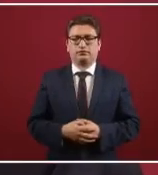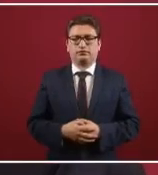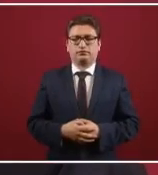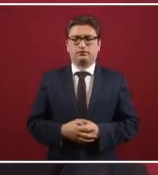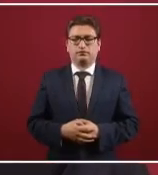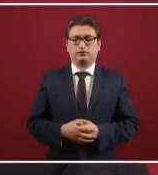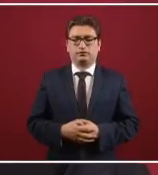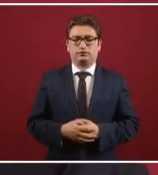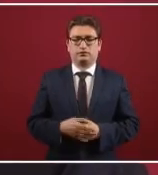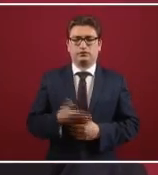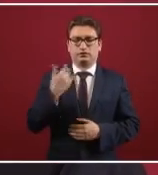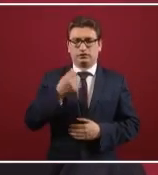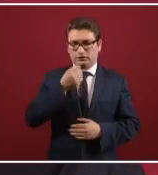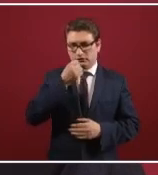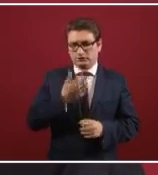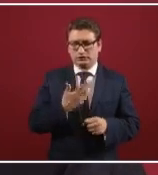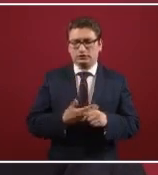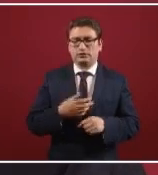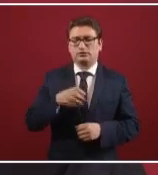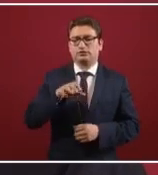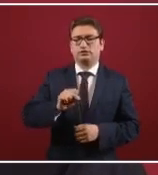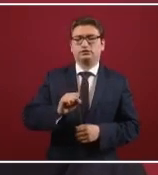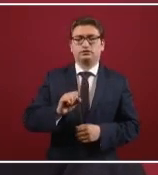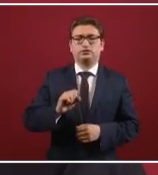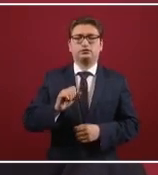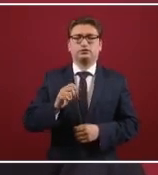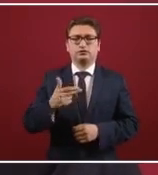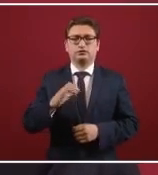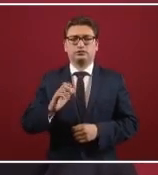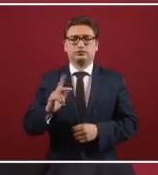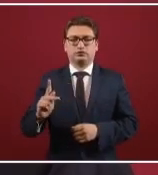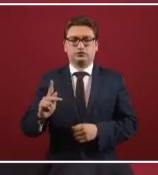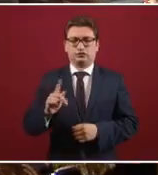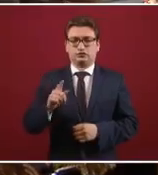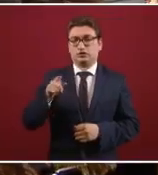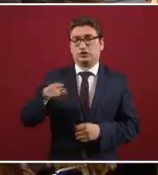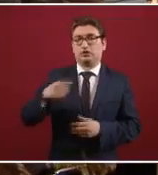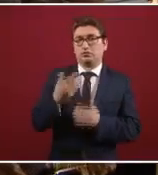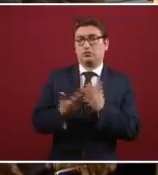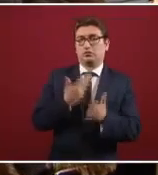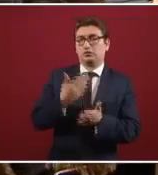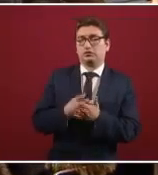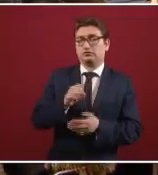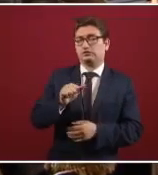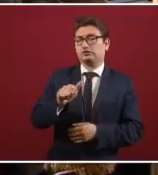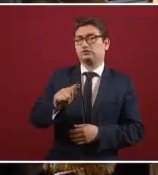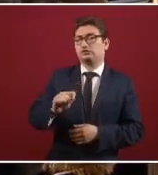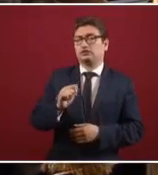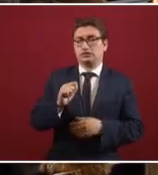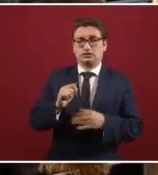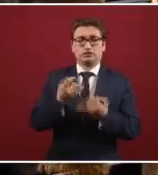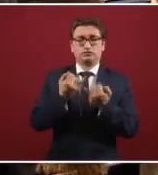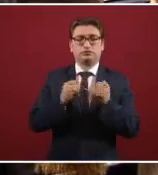el que estaba de secretario de hacienda propuso la independencia del sat